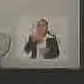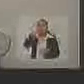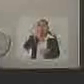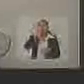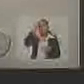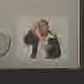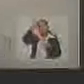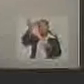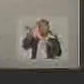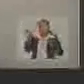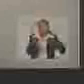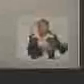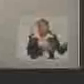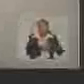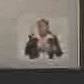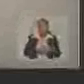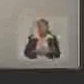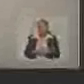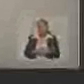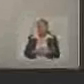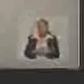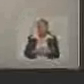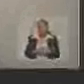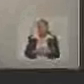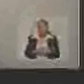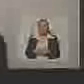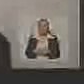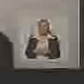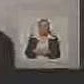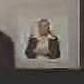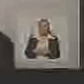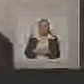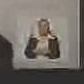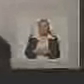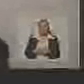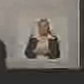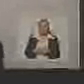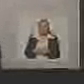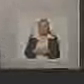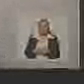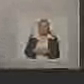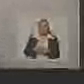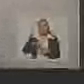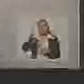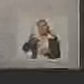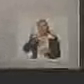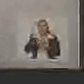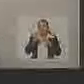de profesores y los pocos que hay no se les paga. En materia de cultura,